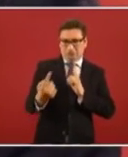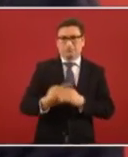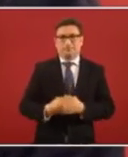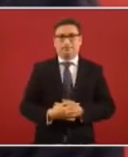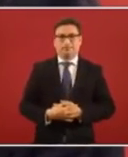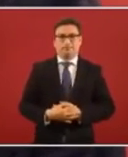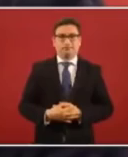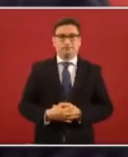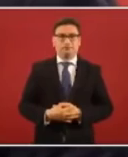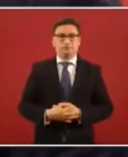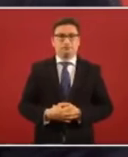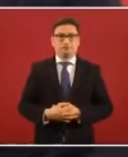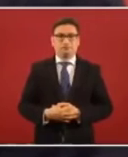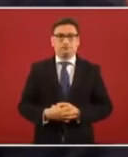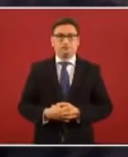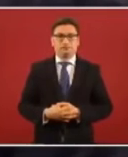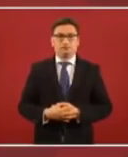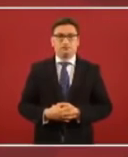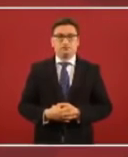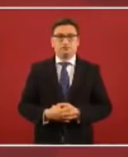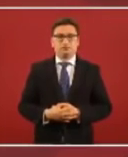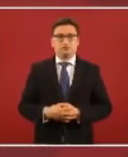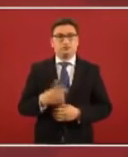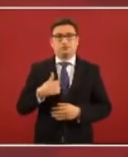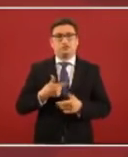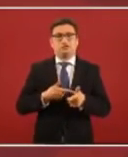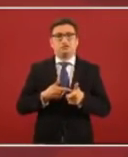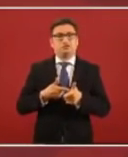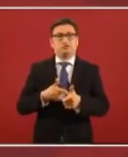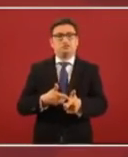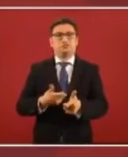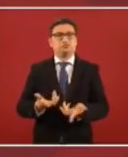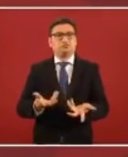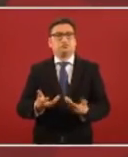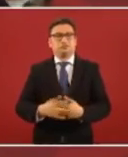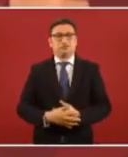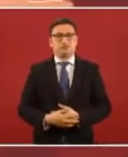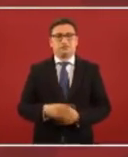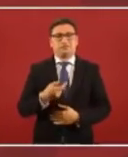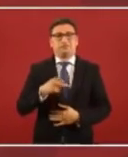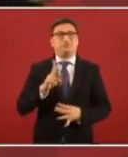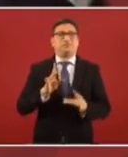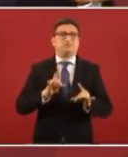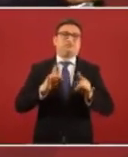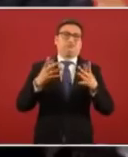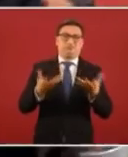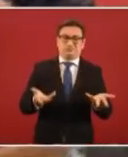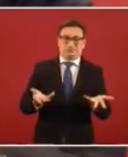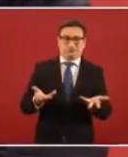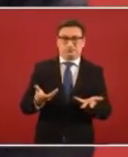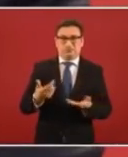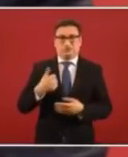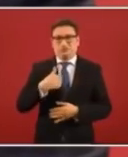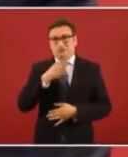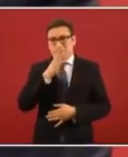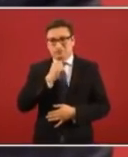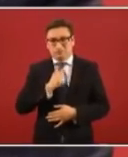y voy a seguirlo haciendo, pero hay casos en que no